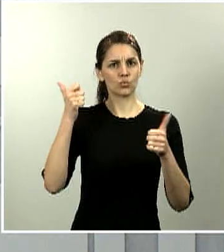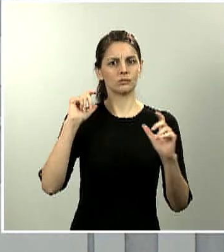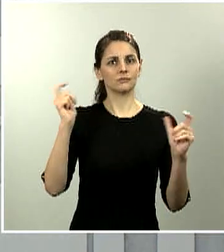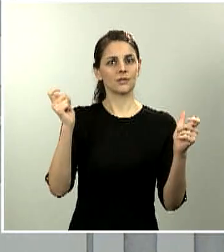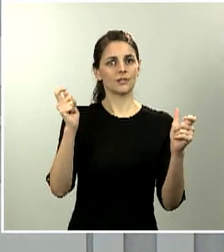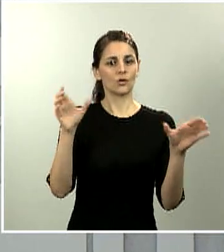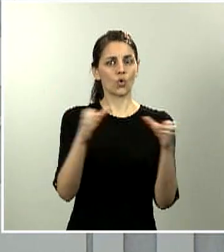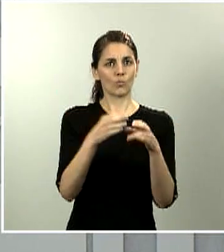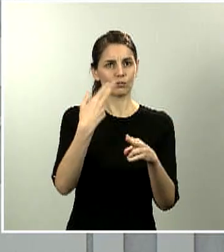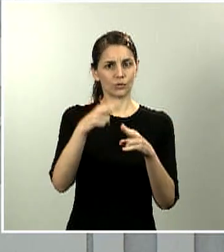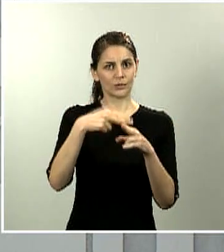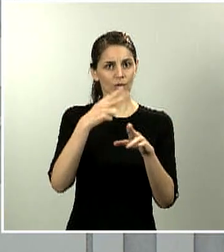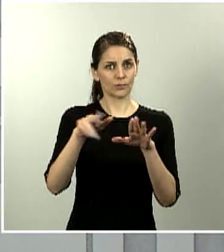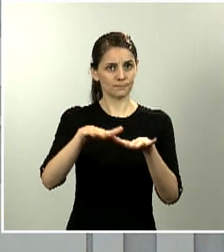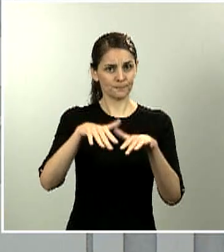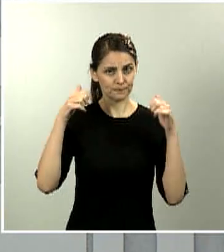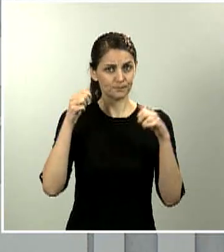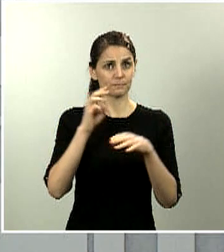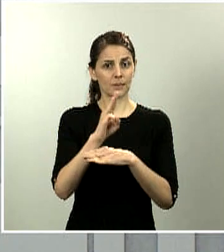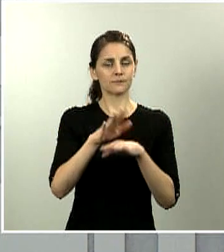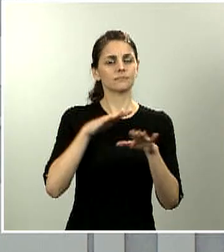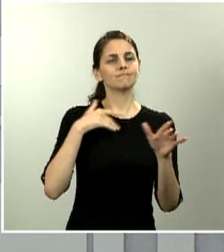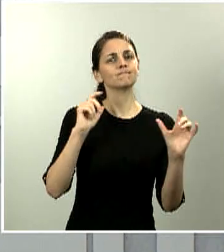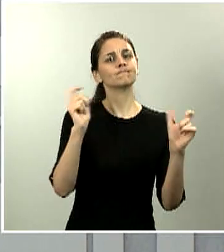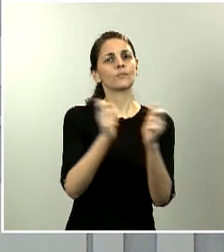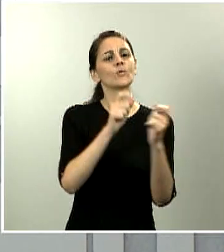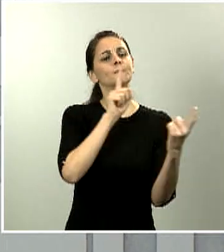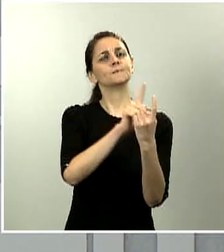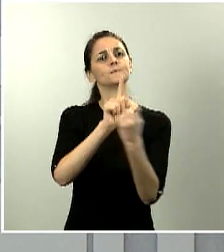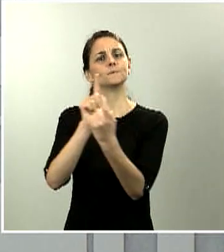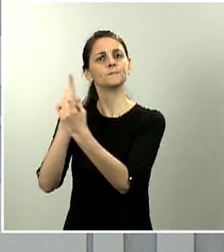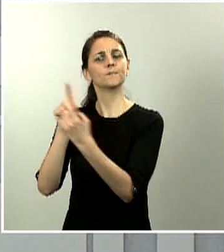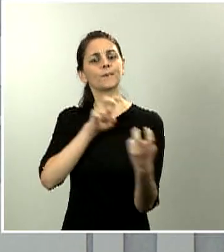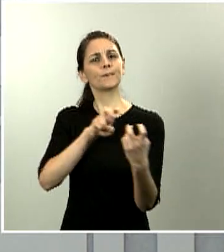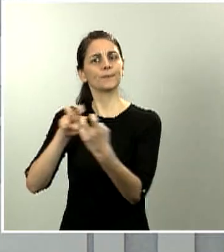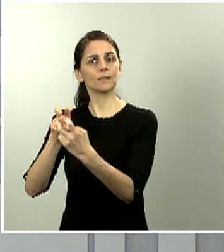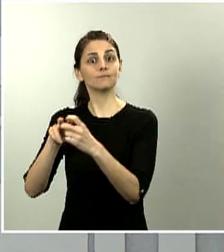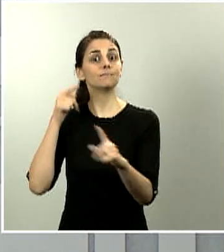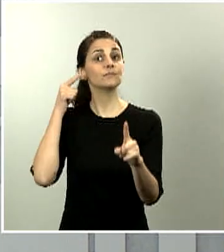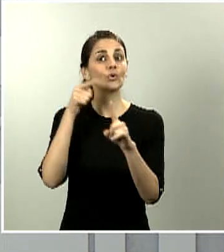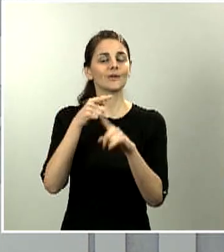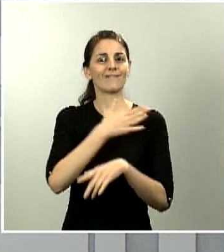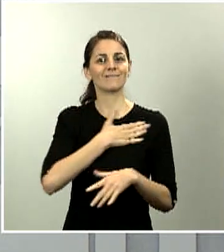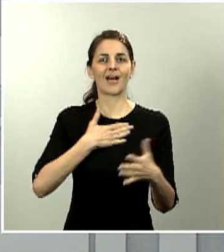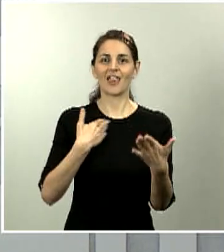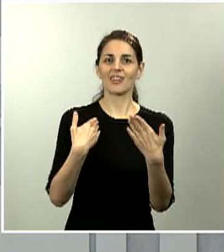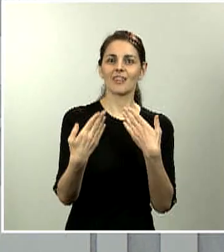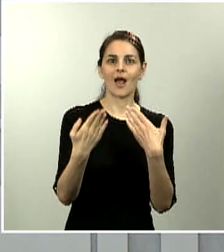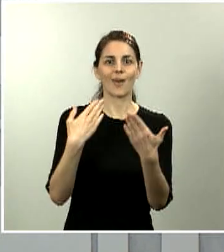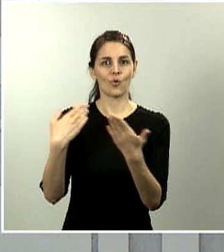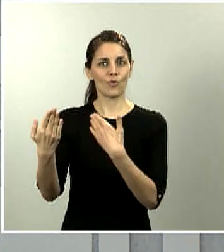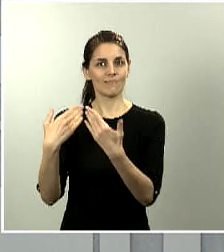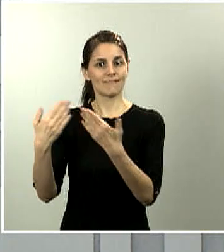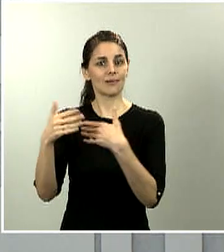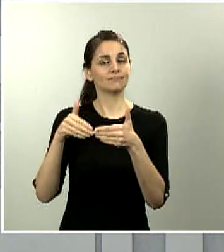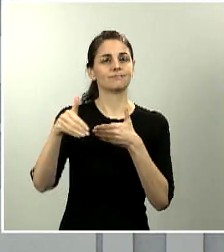Congreso la necesidad de construir diálogo, de crear una mesa para la reconstrucción social y económica que incorpore,